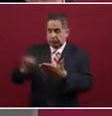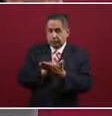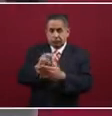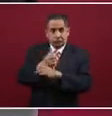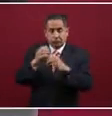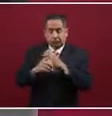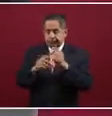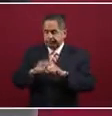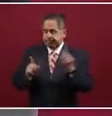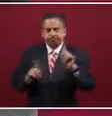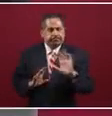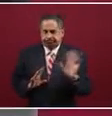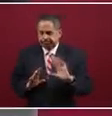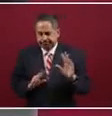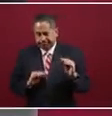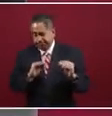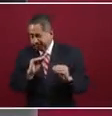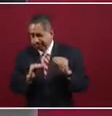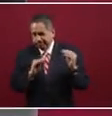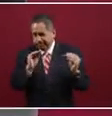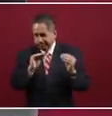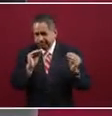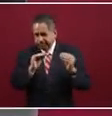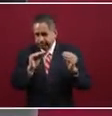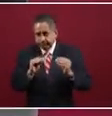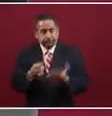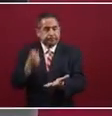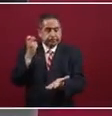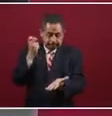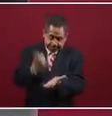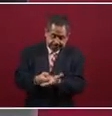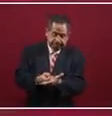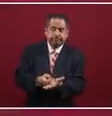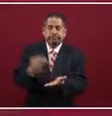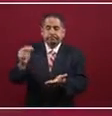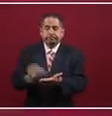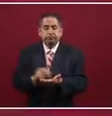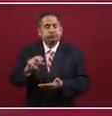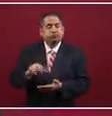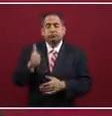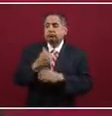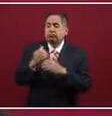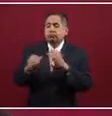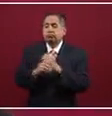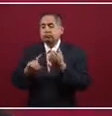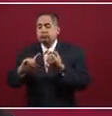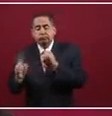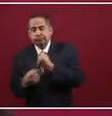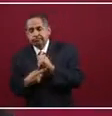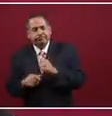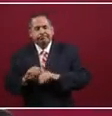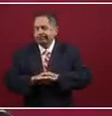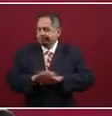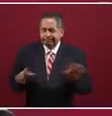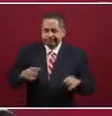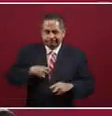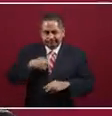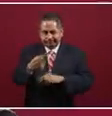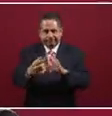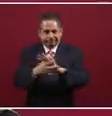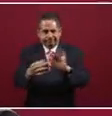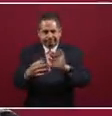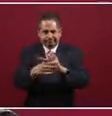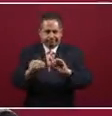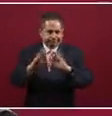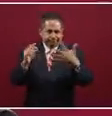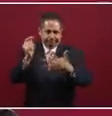totalmente diferente. Pero eso es lo que está aquí. No hay ninguna otra cosa que no sea esto que acabo yo de explicar al mayor